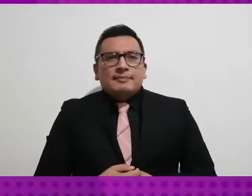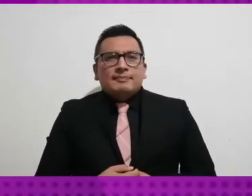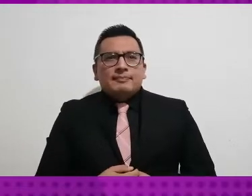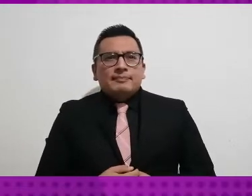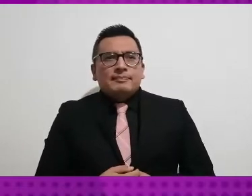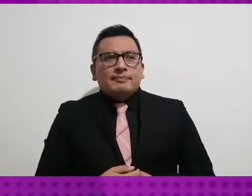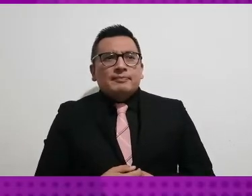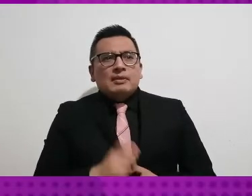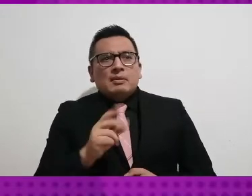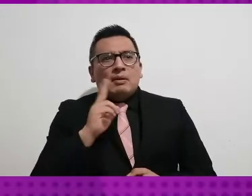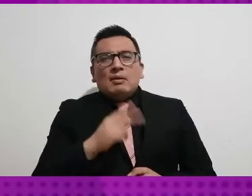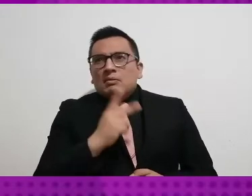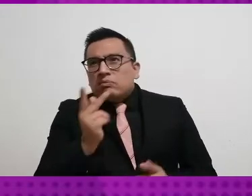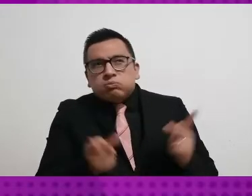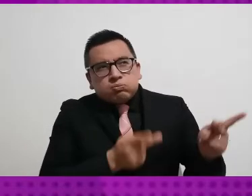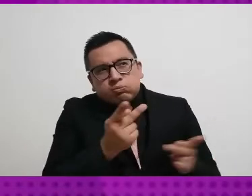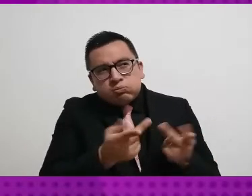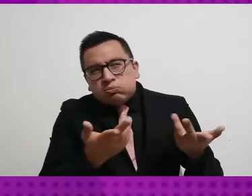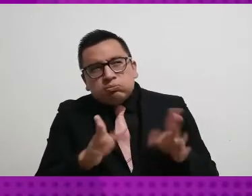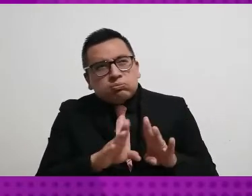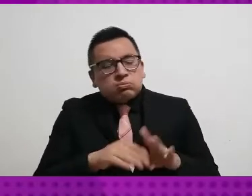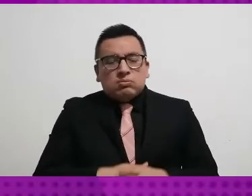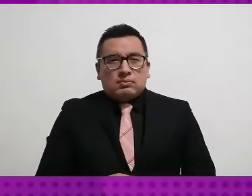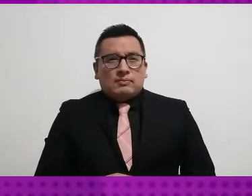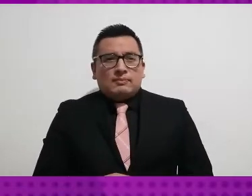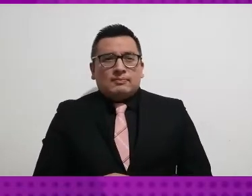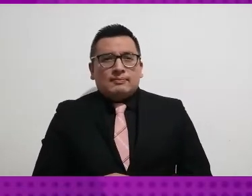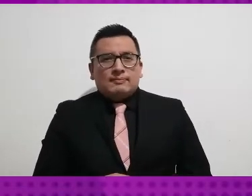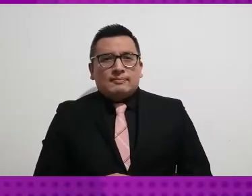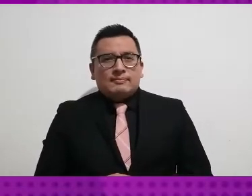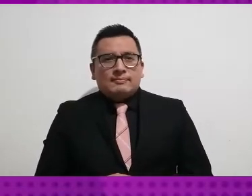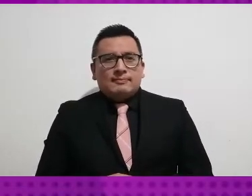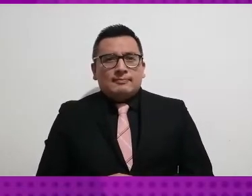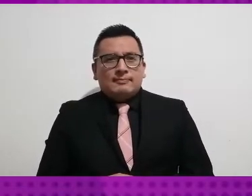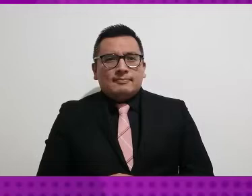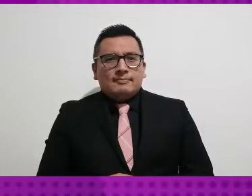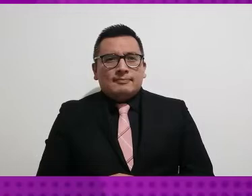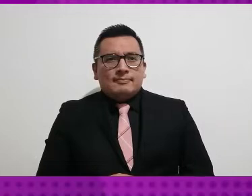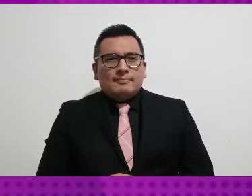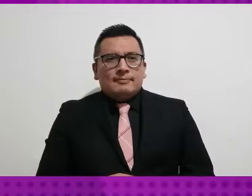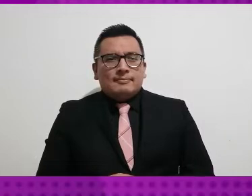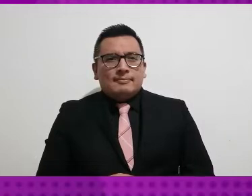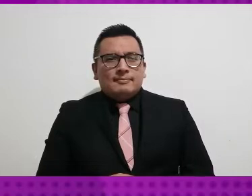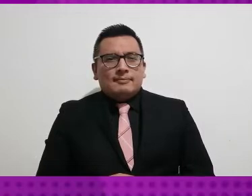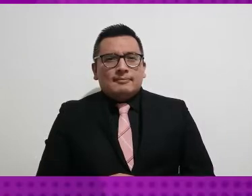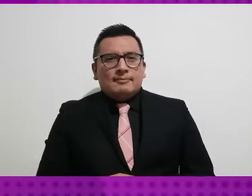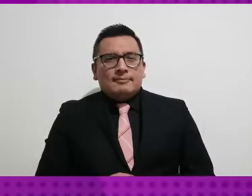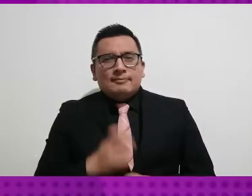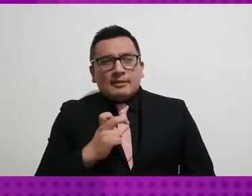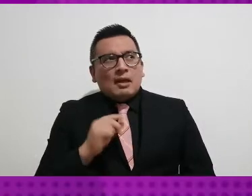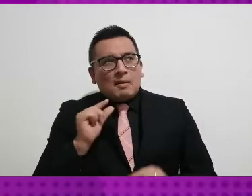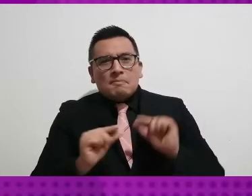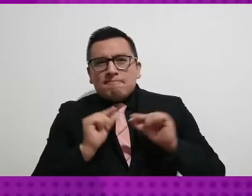y qué es lo que preguntaban los consejeros electorales nacionales. Entonces, eso fue como una forma de ir haciendo